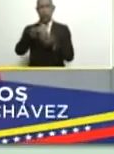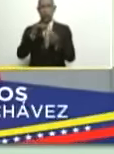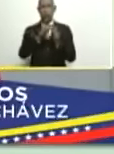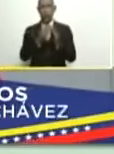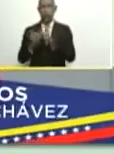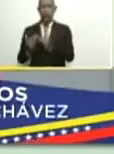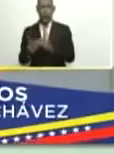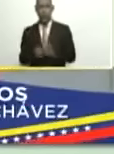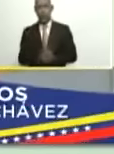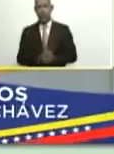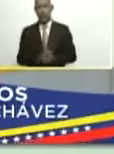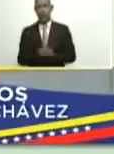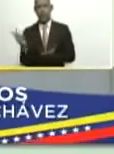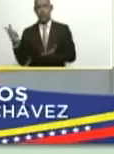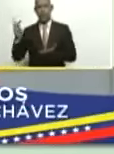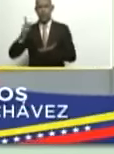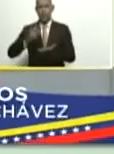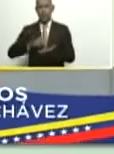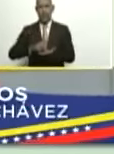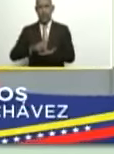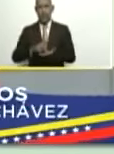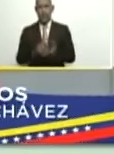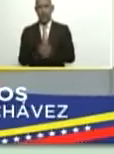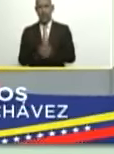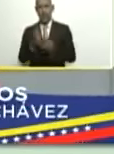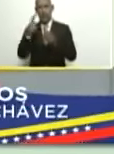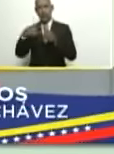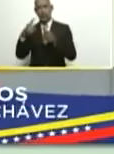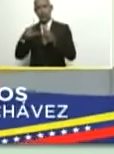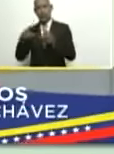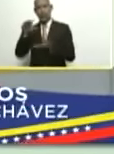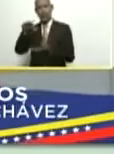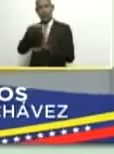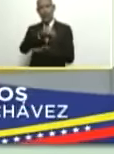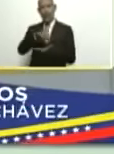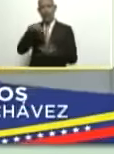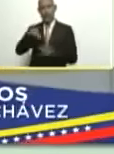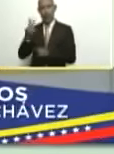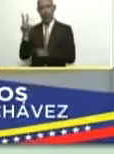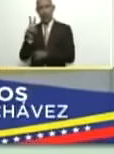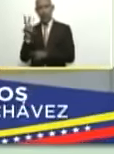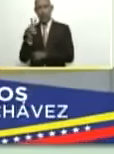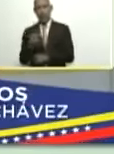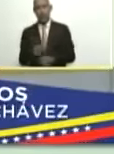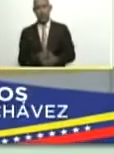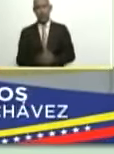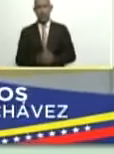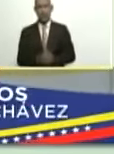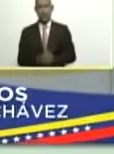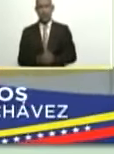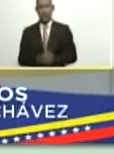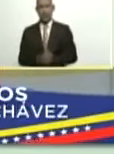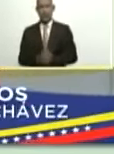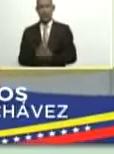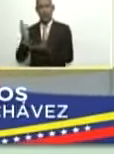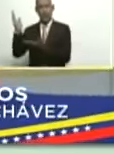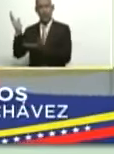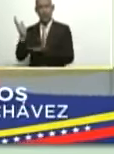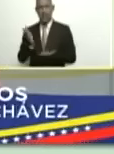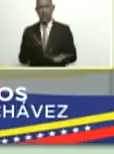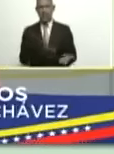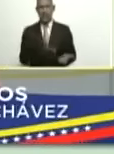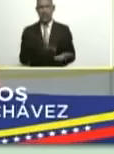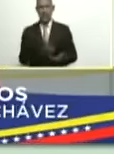venido desde los distintos lugares del país a traernos